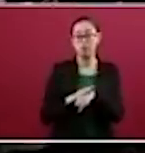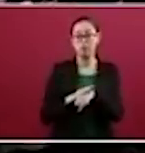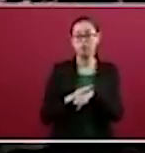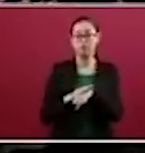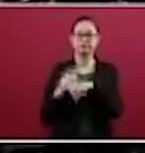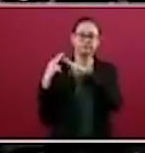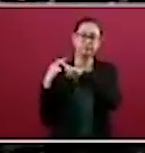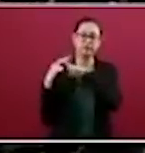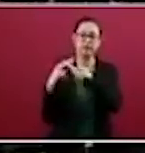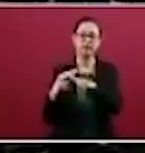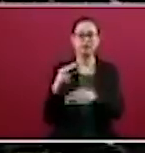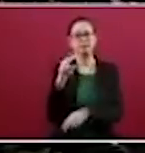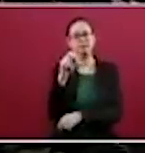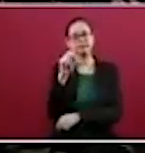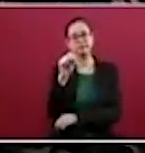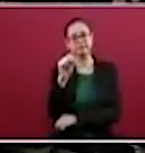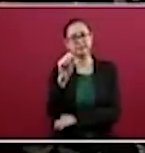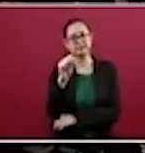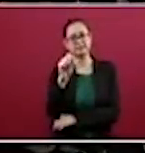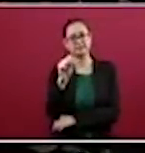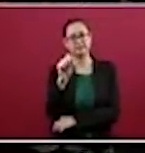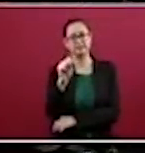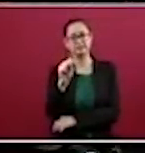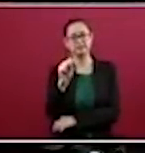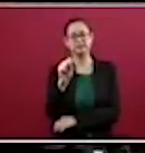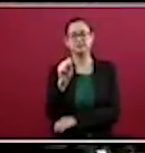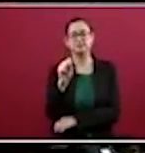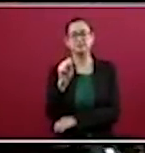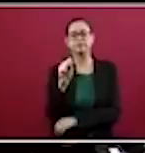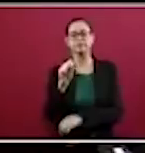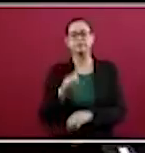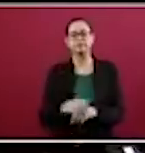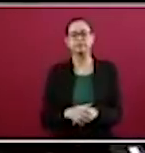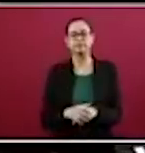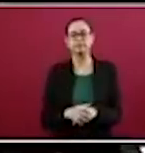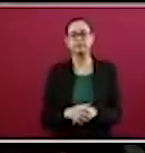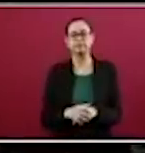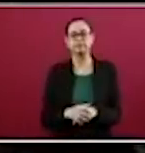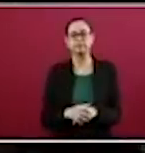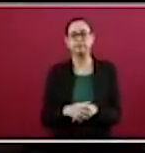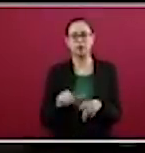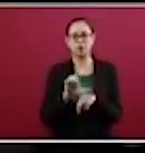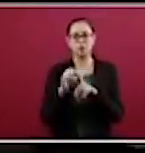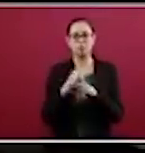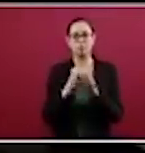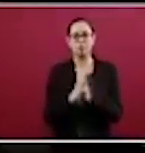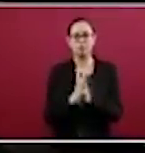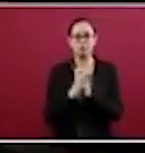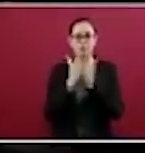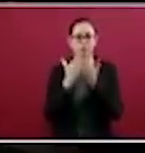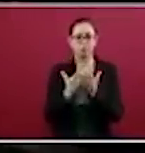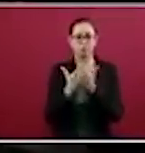el 60 aniversario de la Comisión del Libro